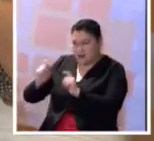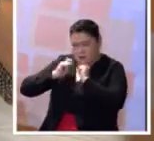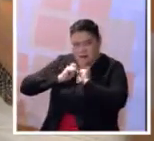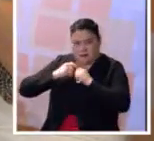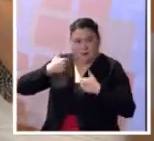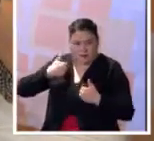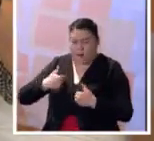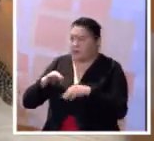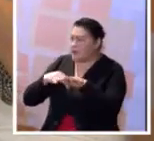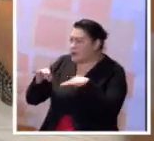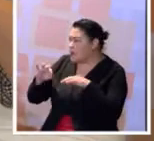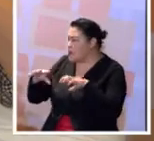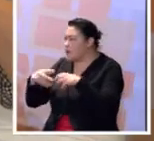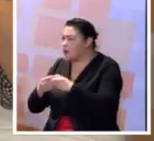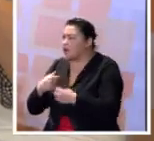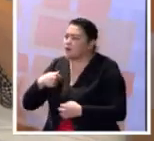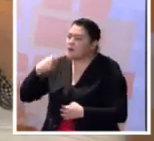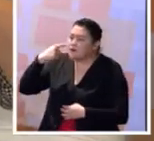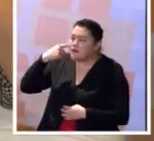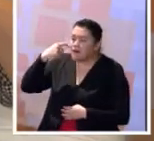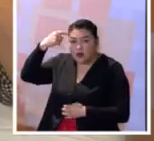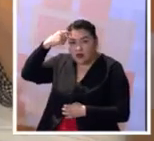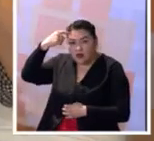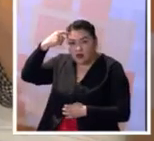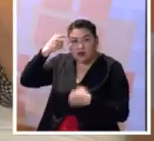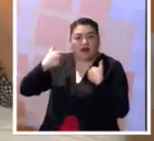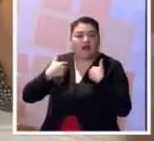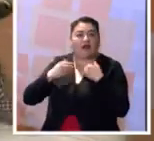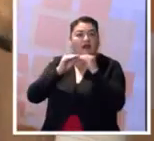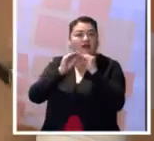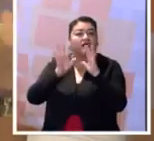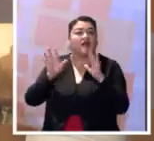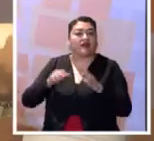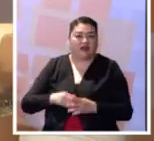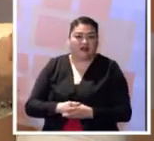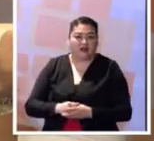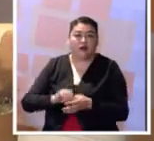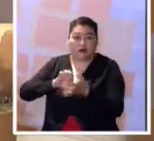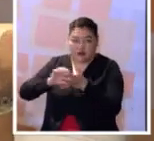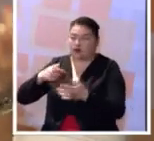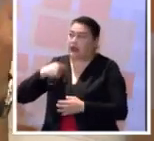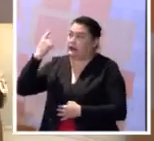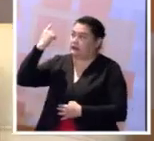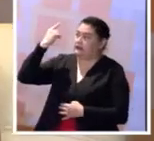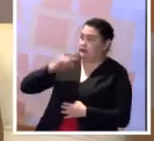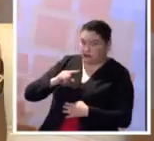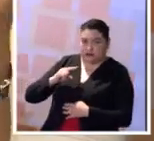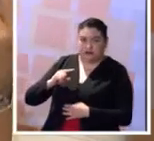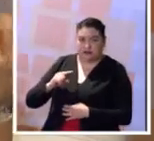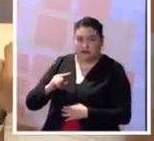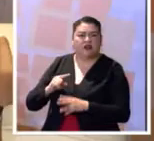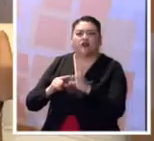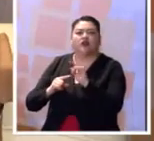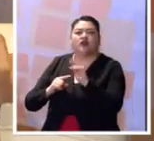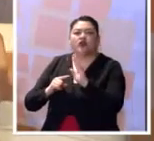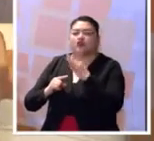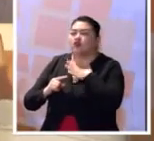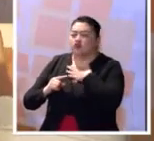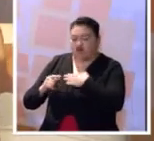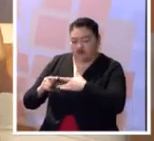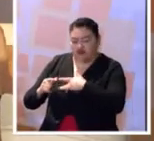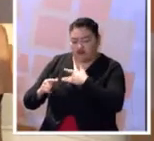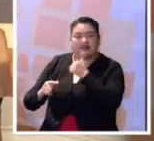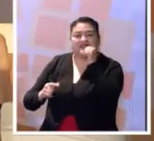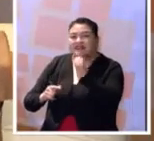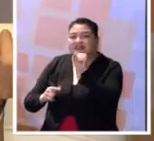ámbito laboral, tiene que estar muy claro. Y no tiene que ser una imposición, tiene que ser parte de nuestra cultura en la